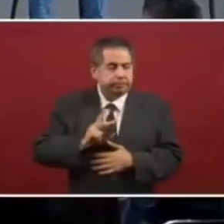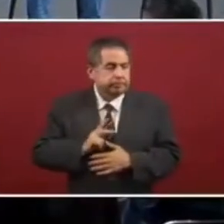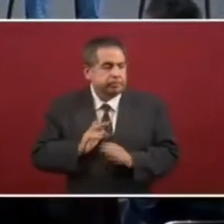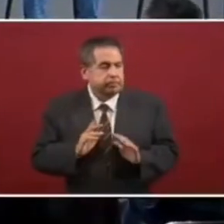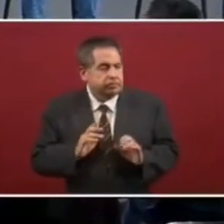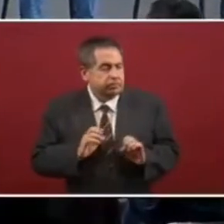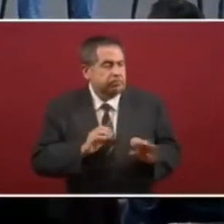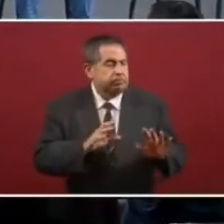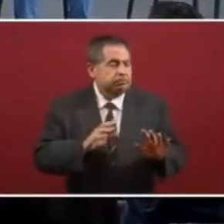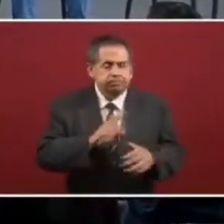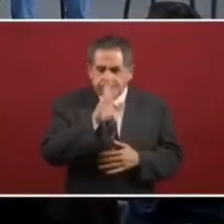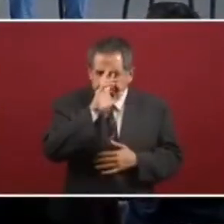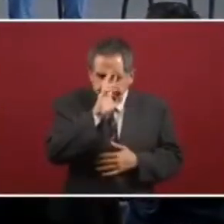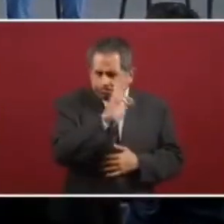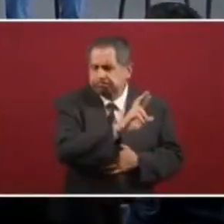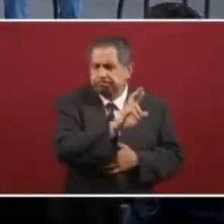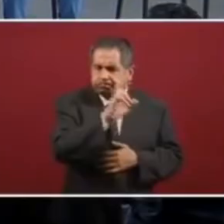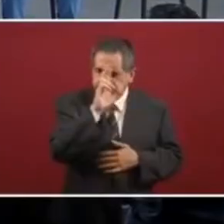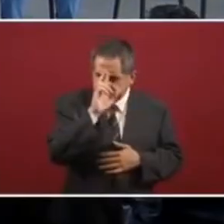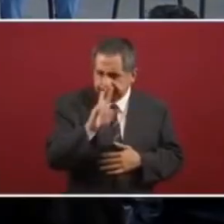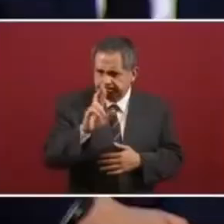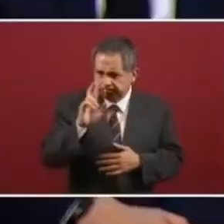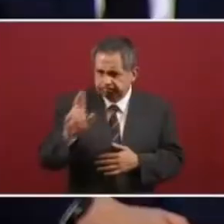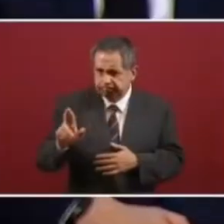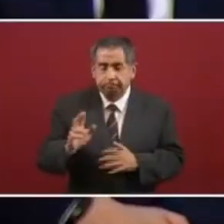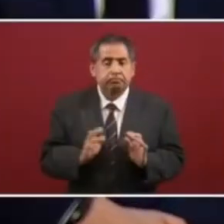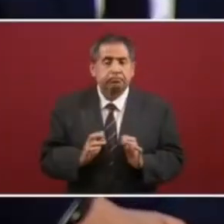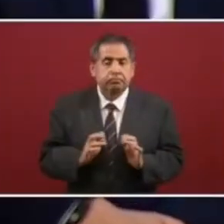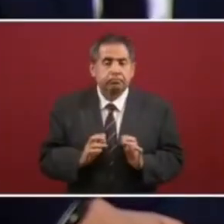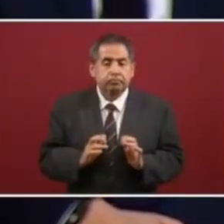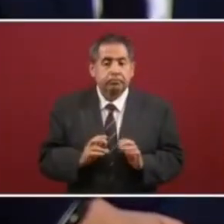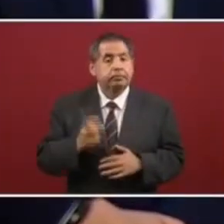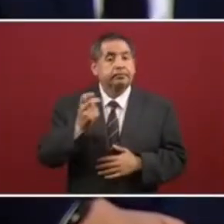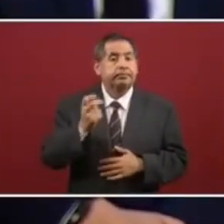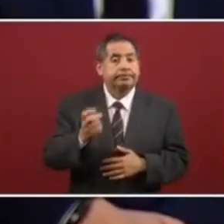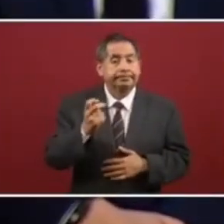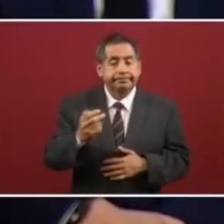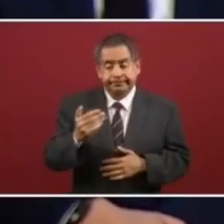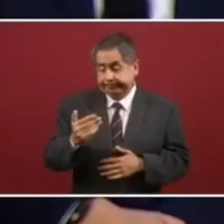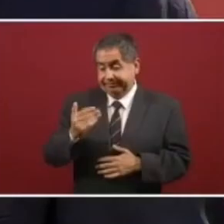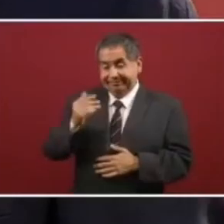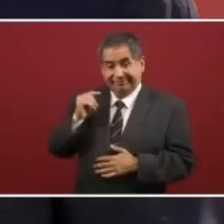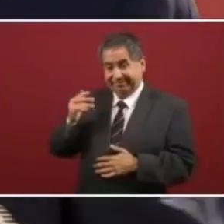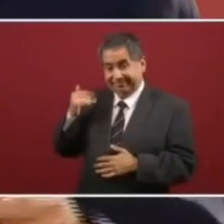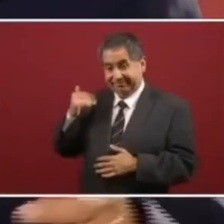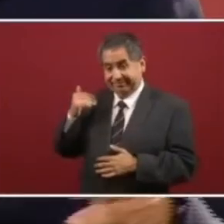de respetar. Entonces, eso fue lo que nos guió